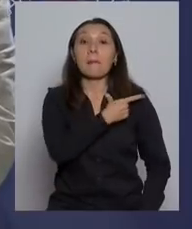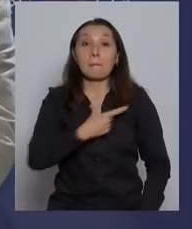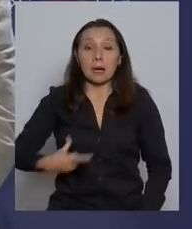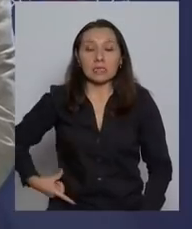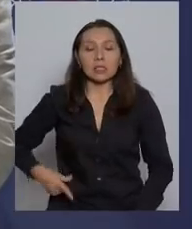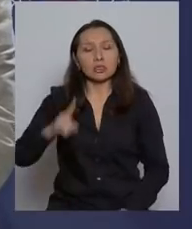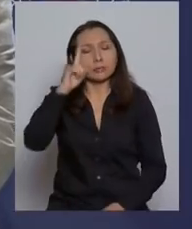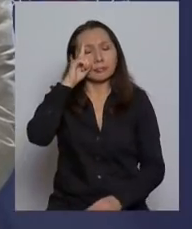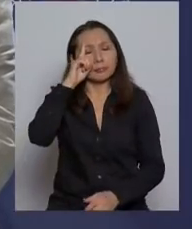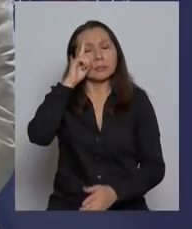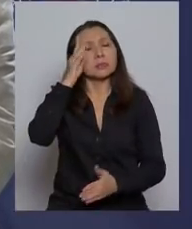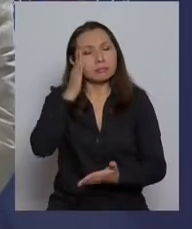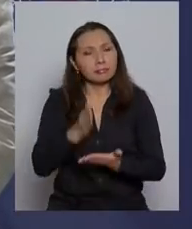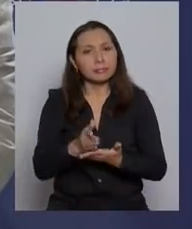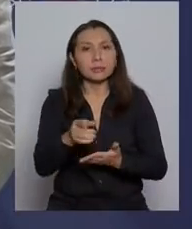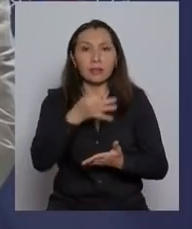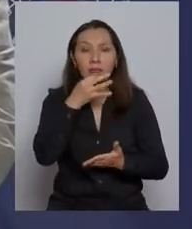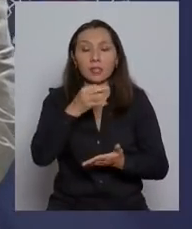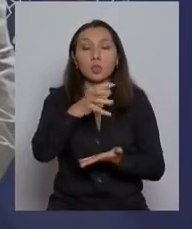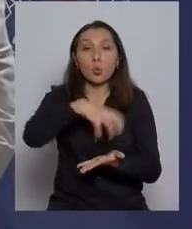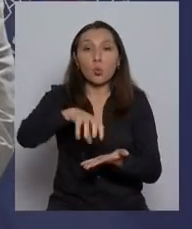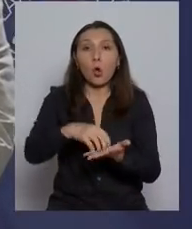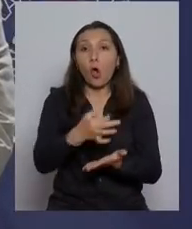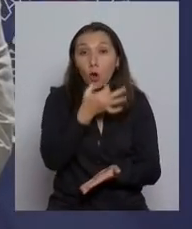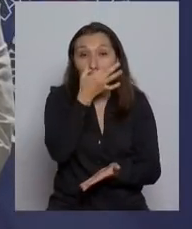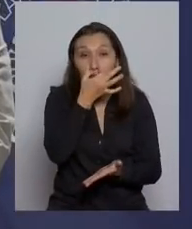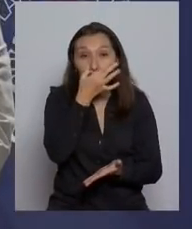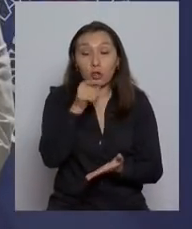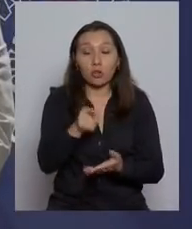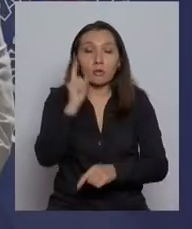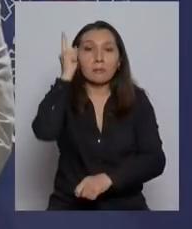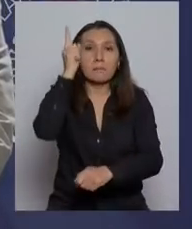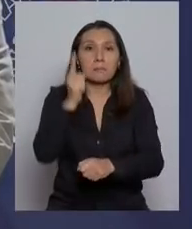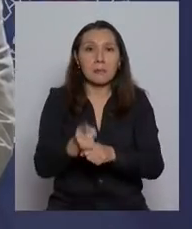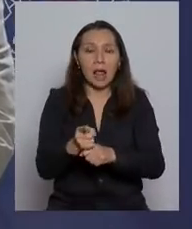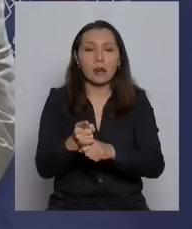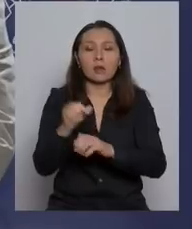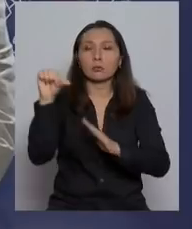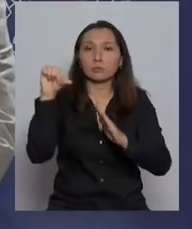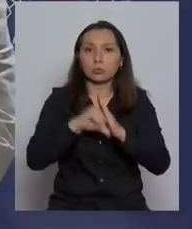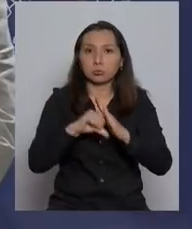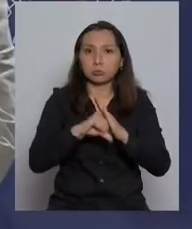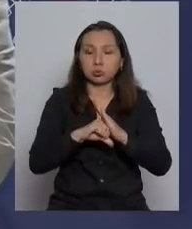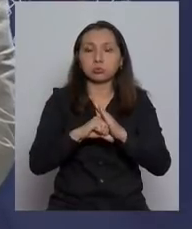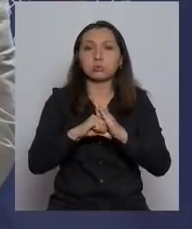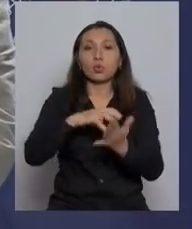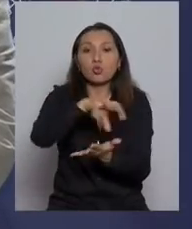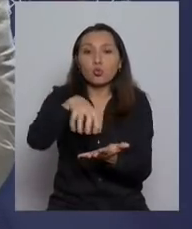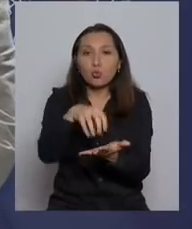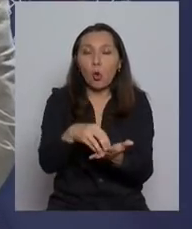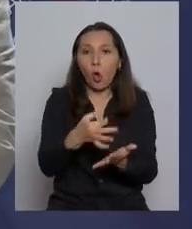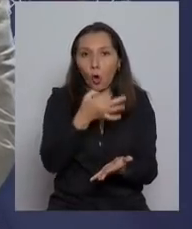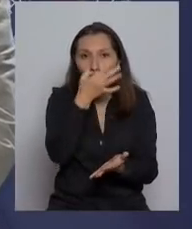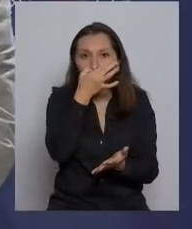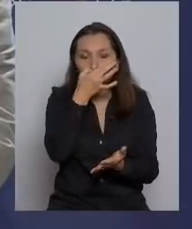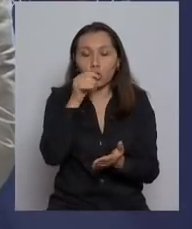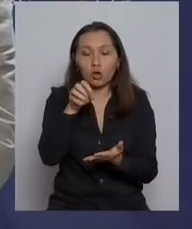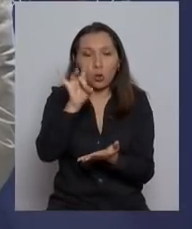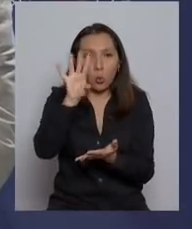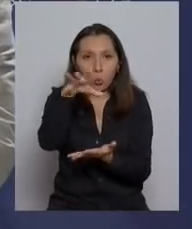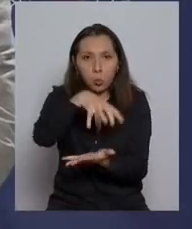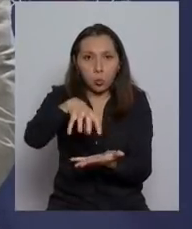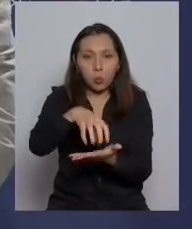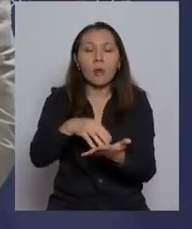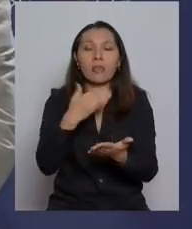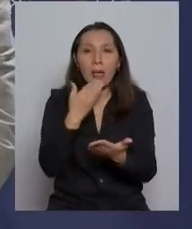ha decidido en la ciudad de Osorno decretar una cuarentena en la ciudad de Osorno y colocar